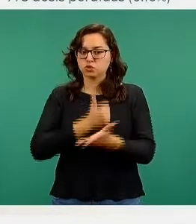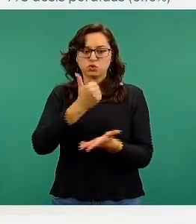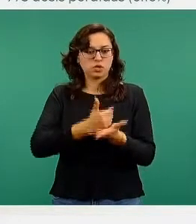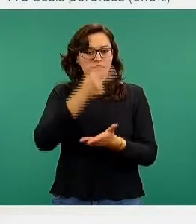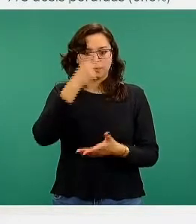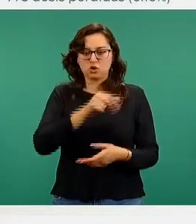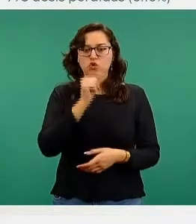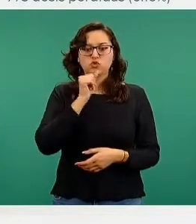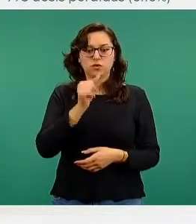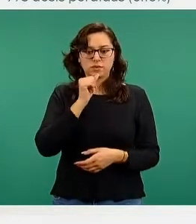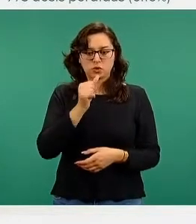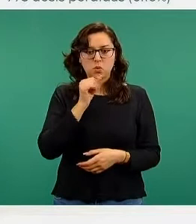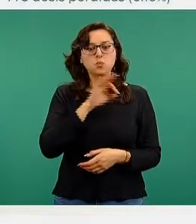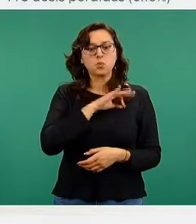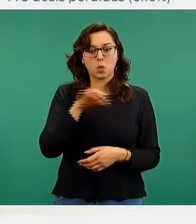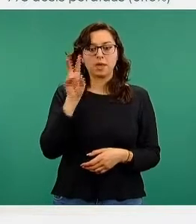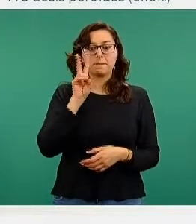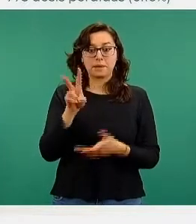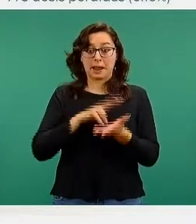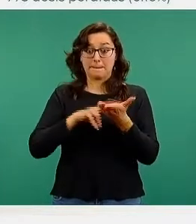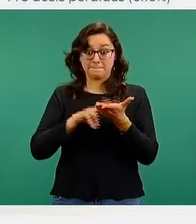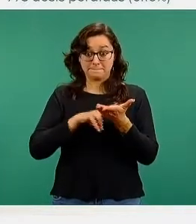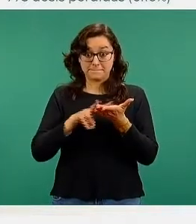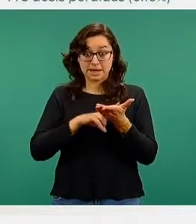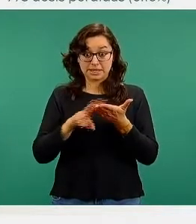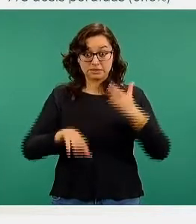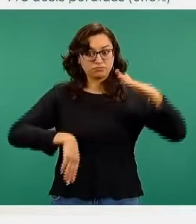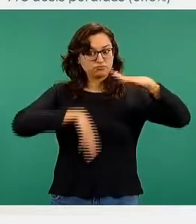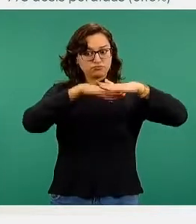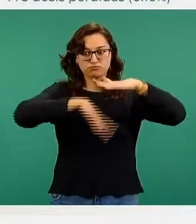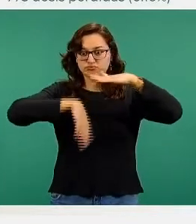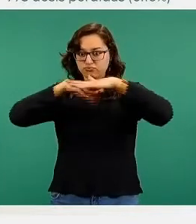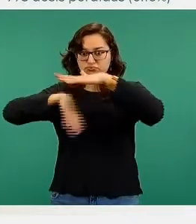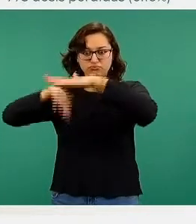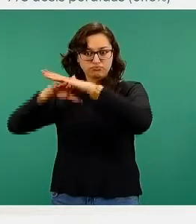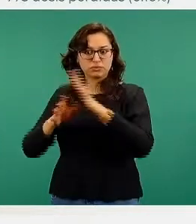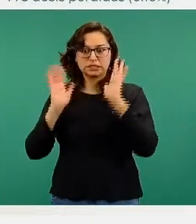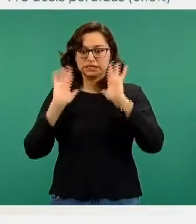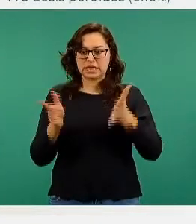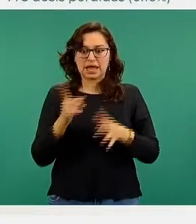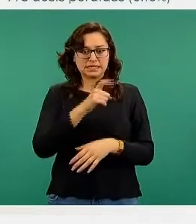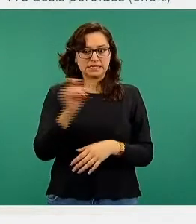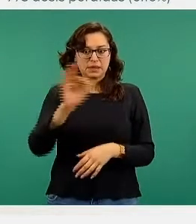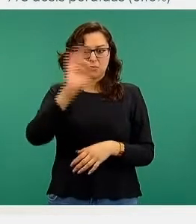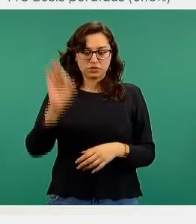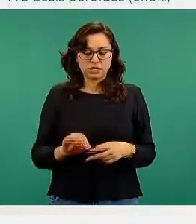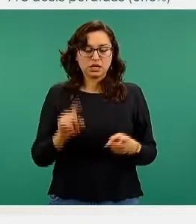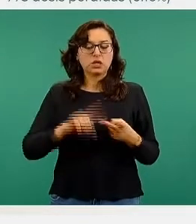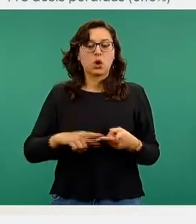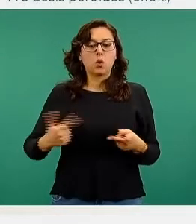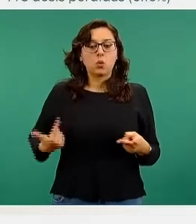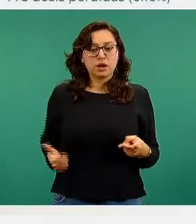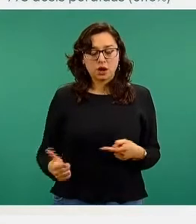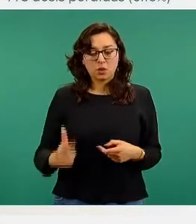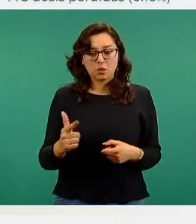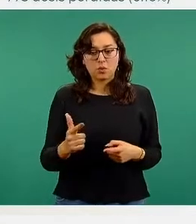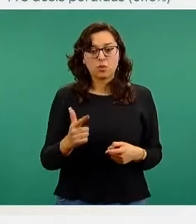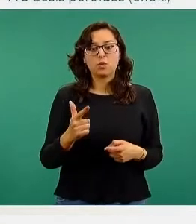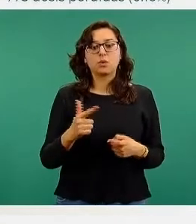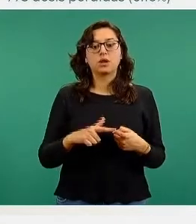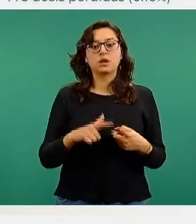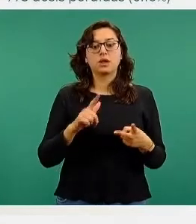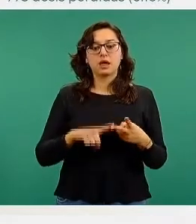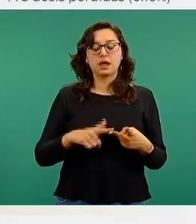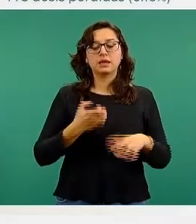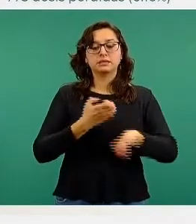México, etcétera. Las que se pueden ver aquí que están ya en 100% son la mayoría, solamente Guanajuato, Hidalgo, el Estado de